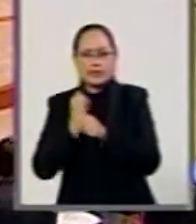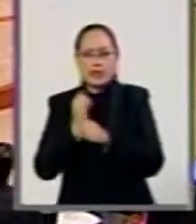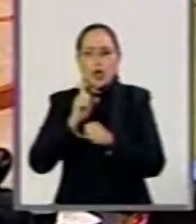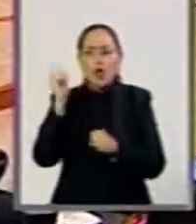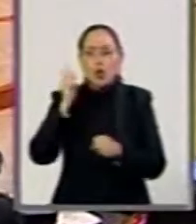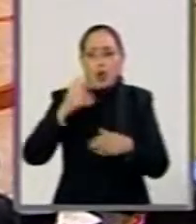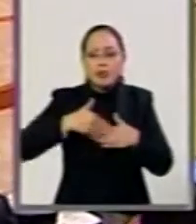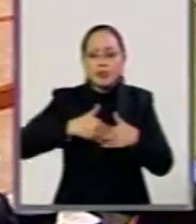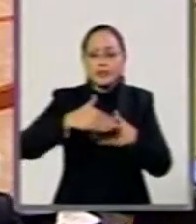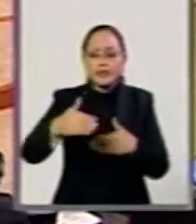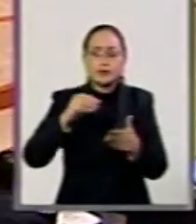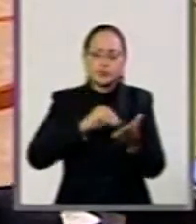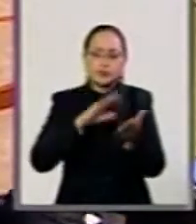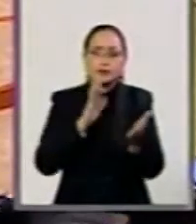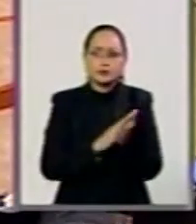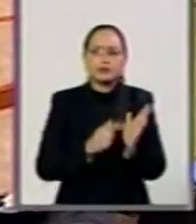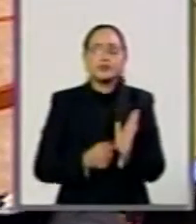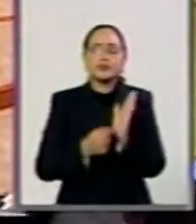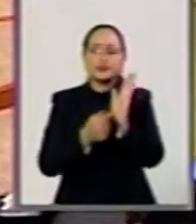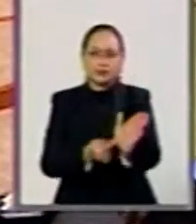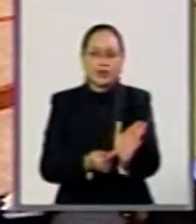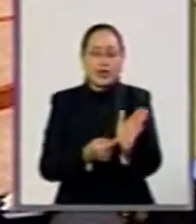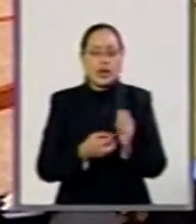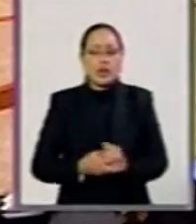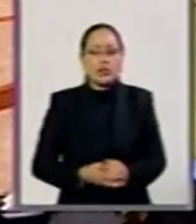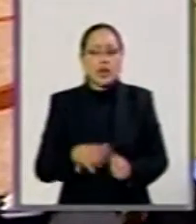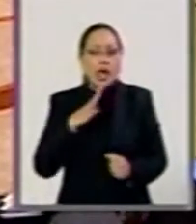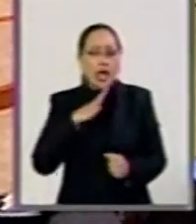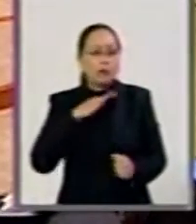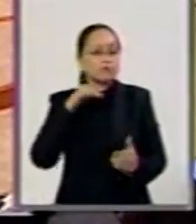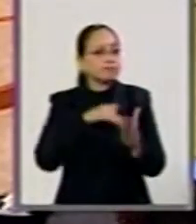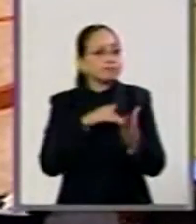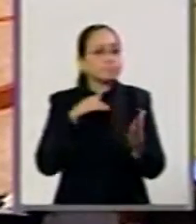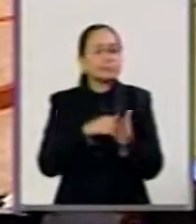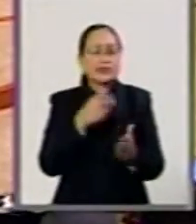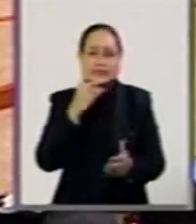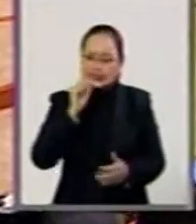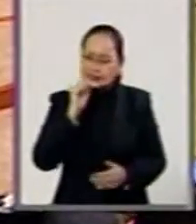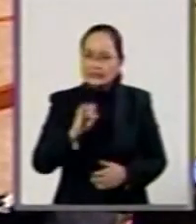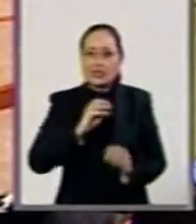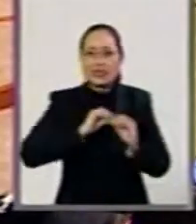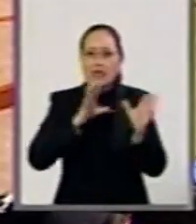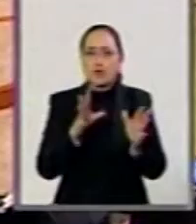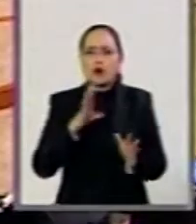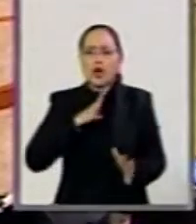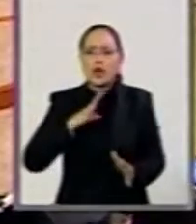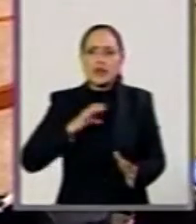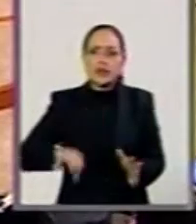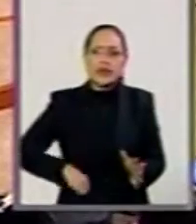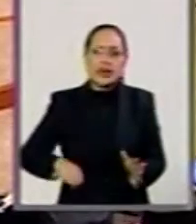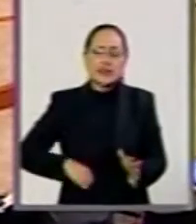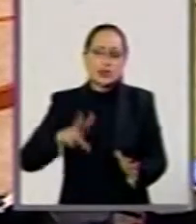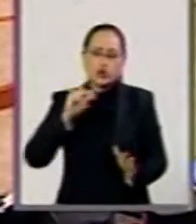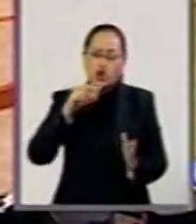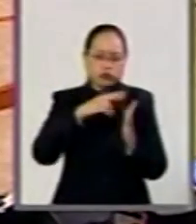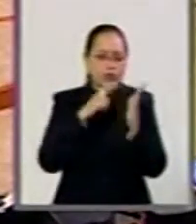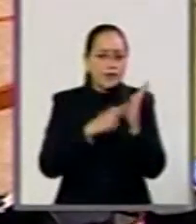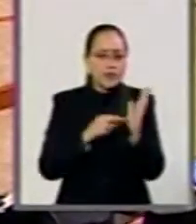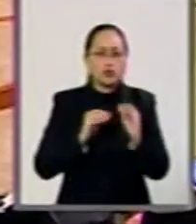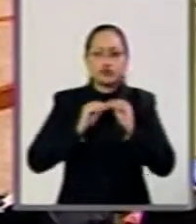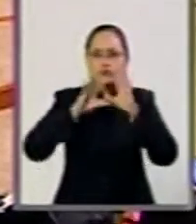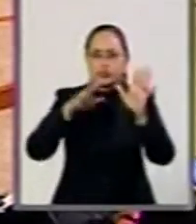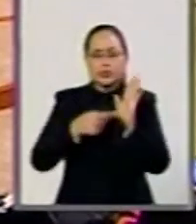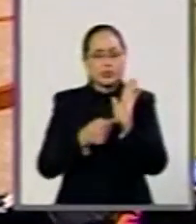menos va a emitir los lineamientos? ¿Hay presiones? Seguramente hay muchas. ¿Hay seguramente intereses de que no se publiquen los lineamientos? Por